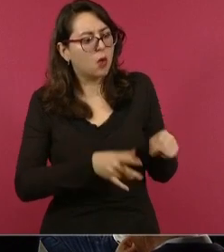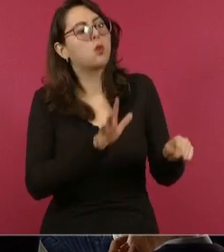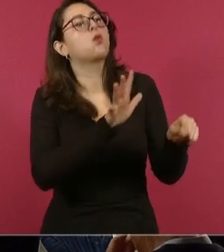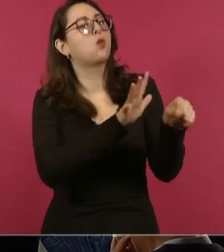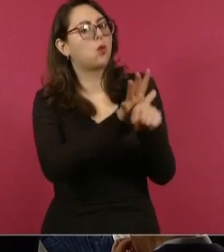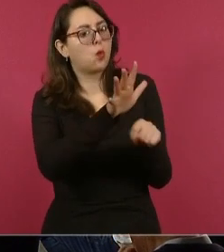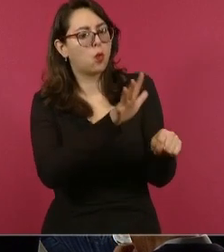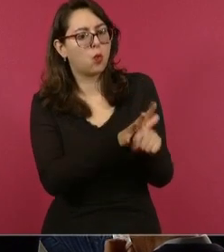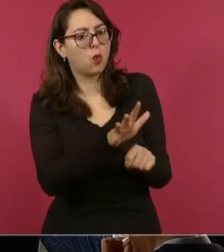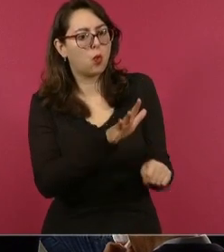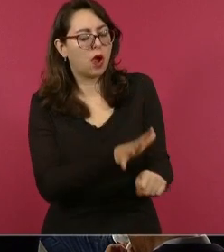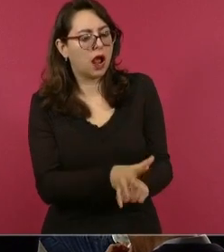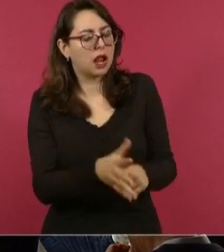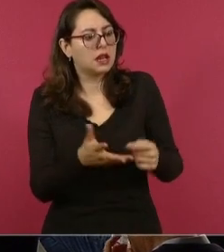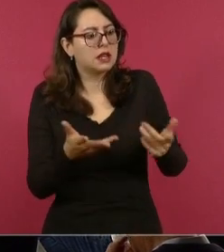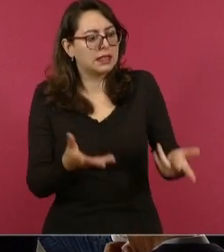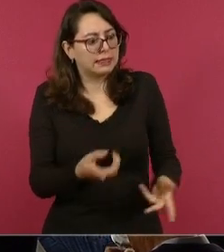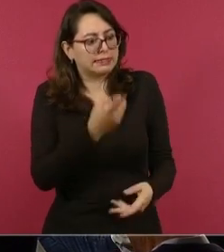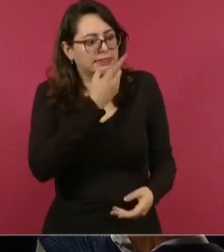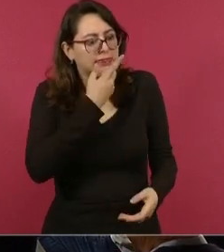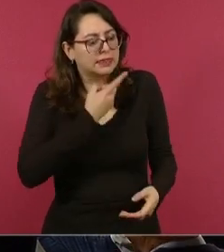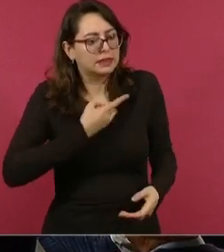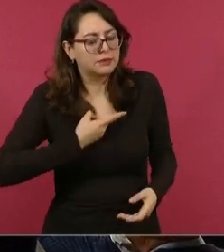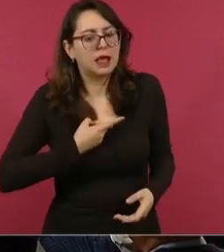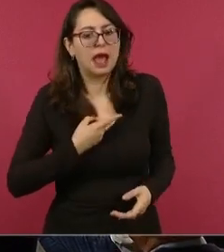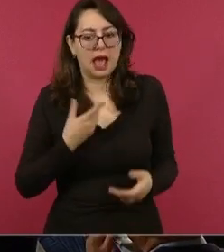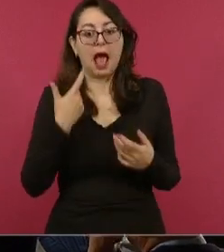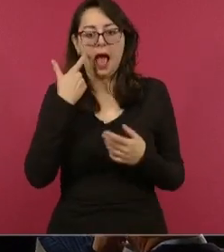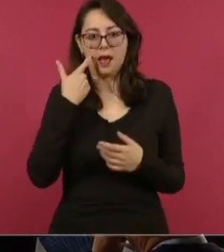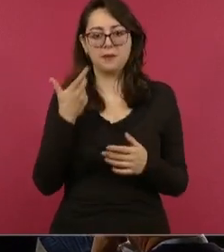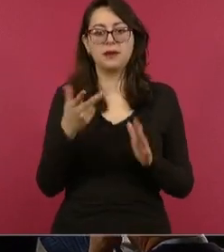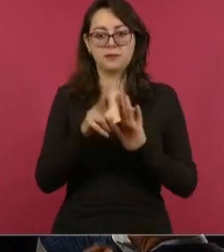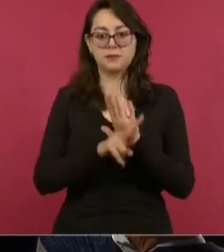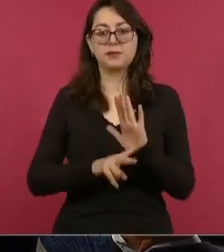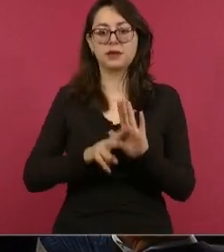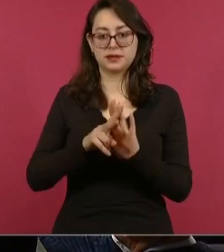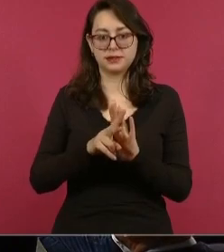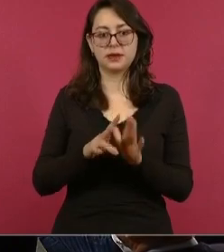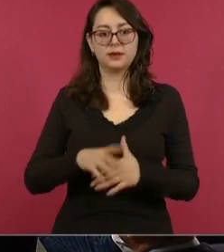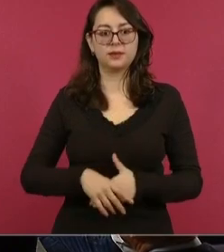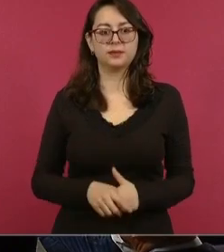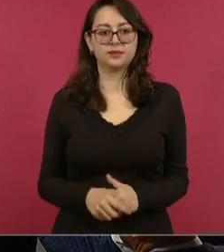afectados por la cancelación de los fideicomisos. Vamos a ver este video.